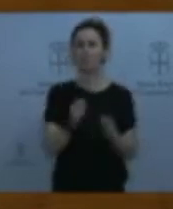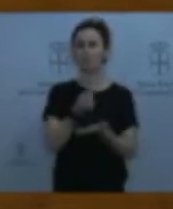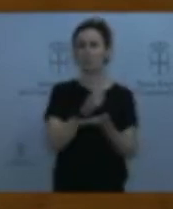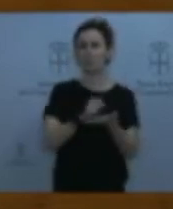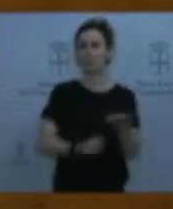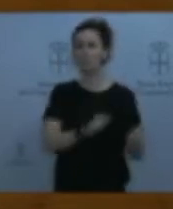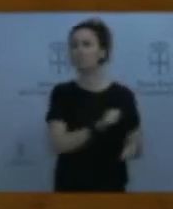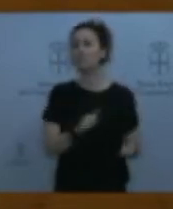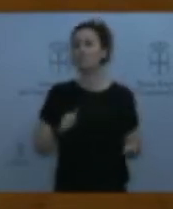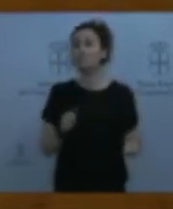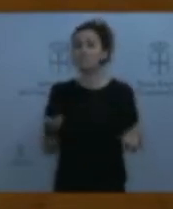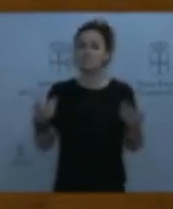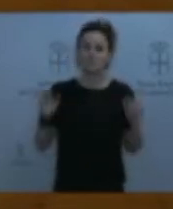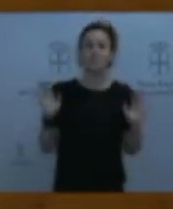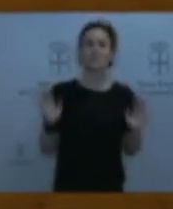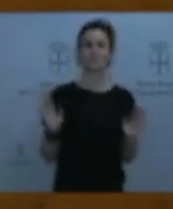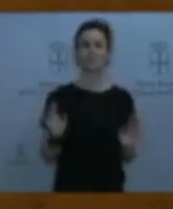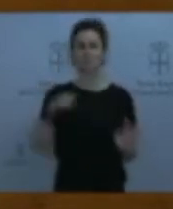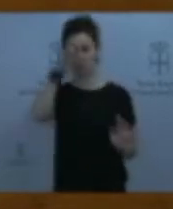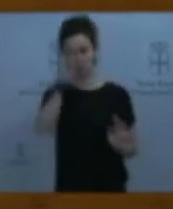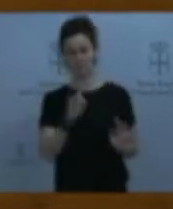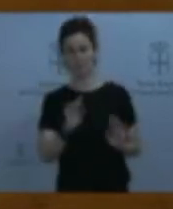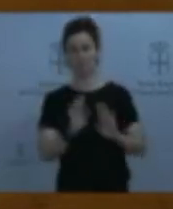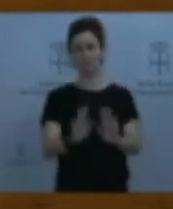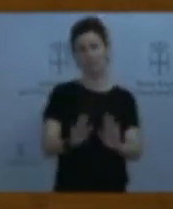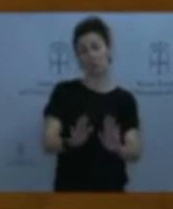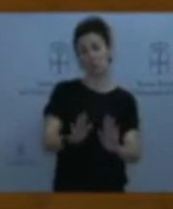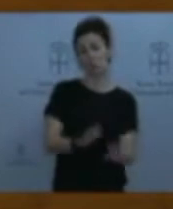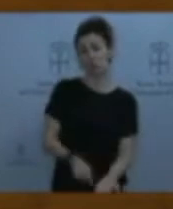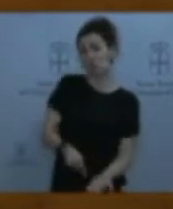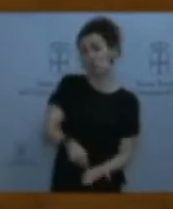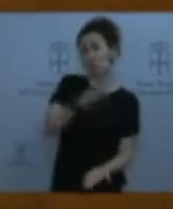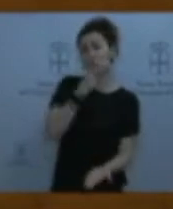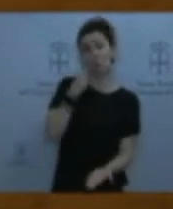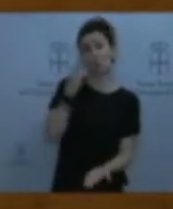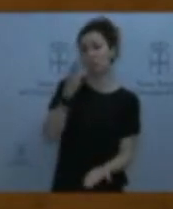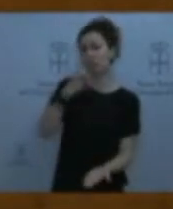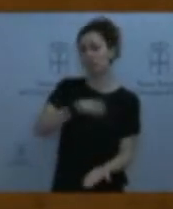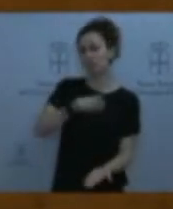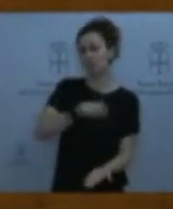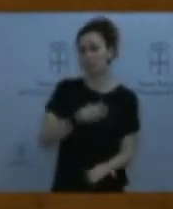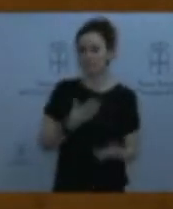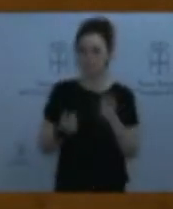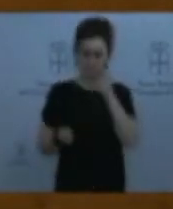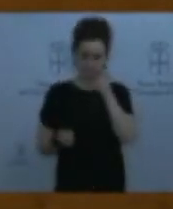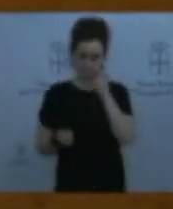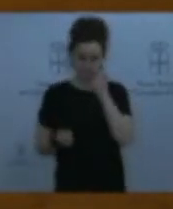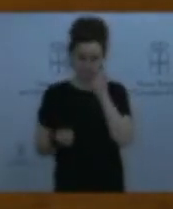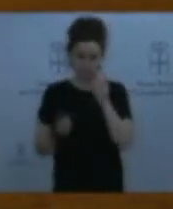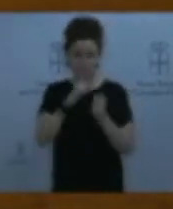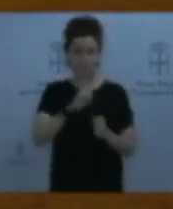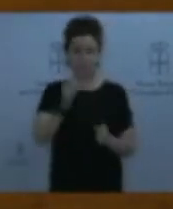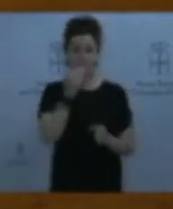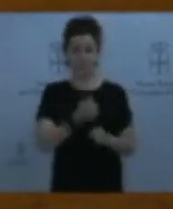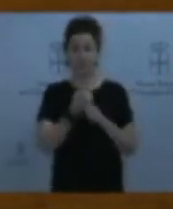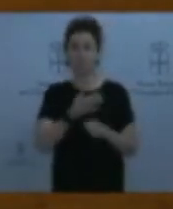¿no? Como, bueno, no sabemos nada, pero tampoco podemos exigir compromisos, ¿no? Como si la Fundación Cajastur no fuese propiedad